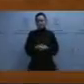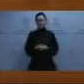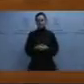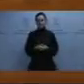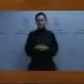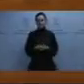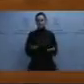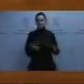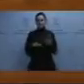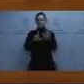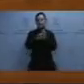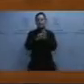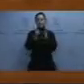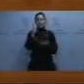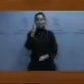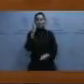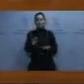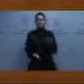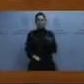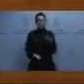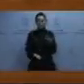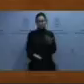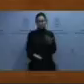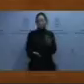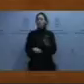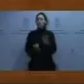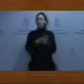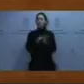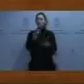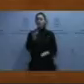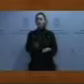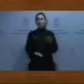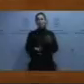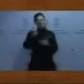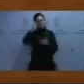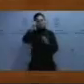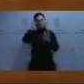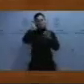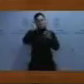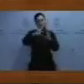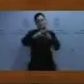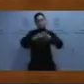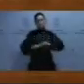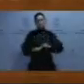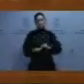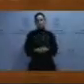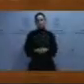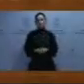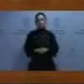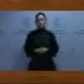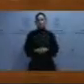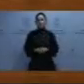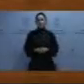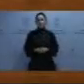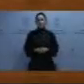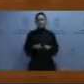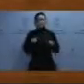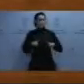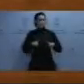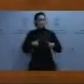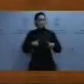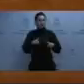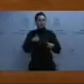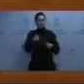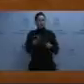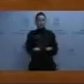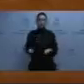que es una ley justa. Es una ley justa y de sentido común. Hoy no voy a ser nada original y vuelvo aquí a